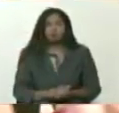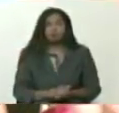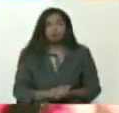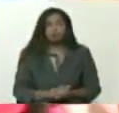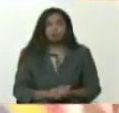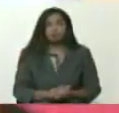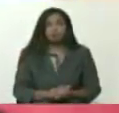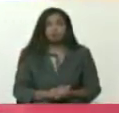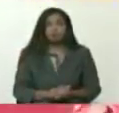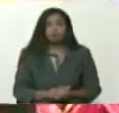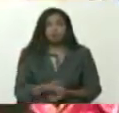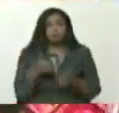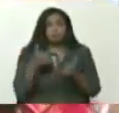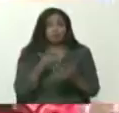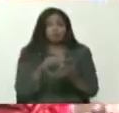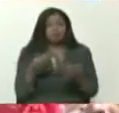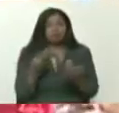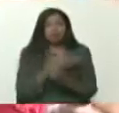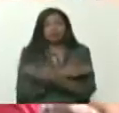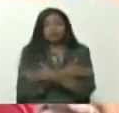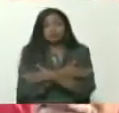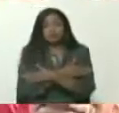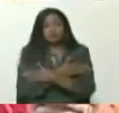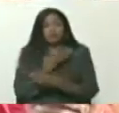Está bien, vale, muy bien, lo felicito, gracias.